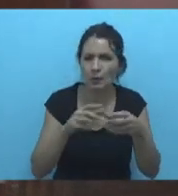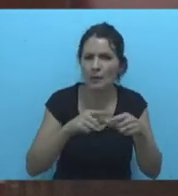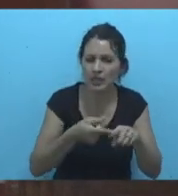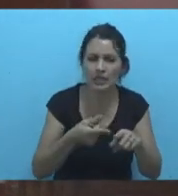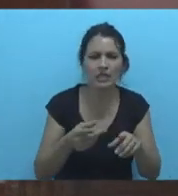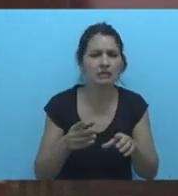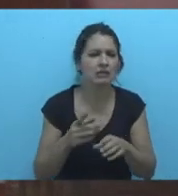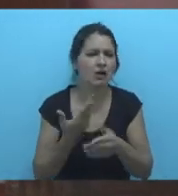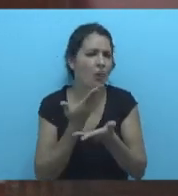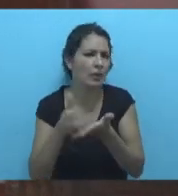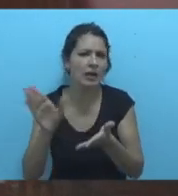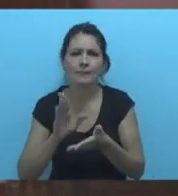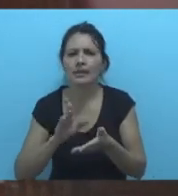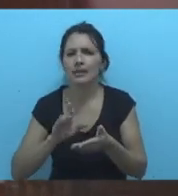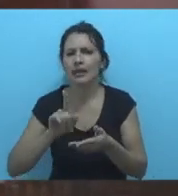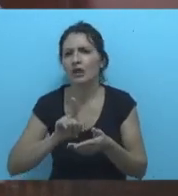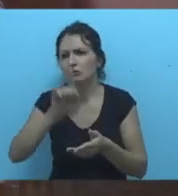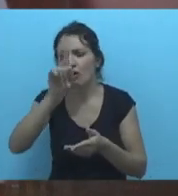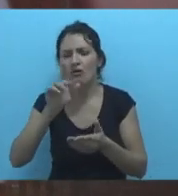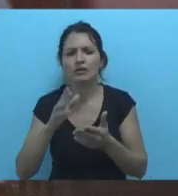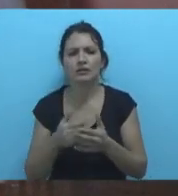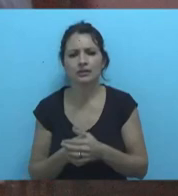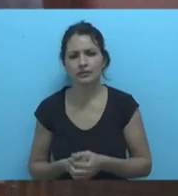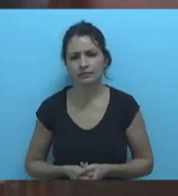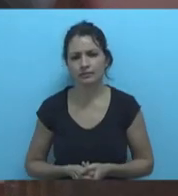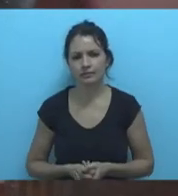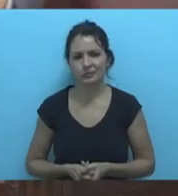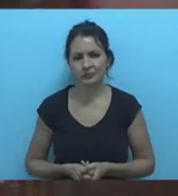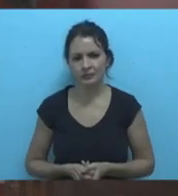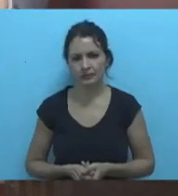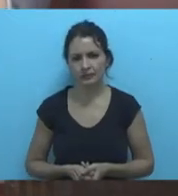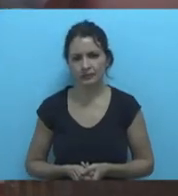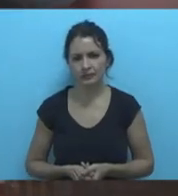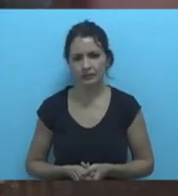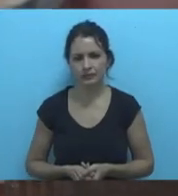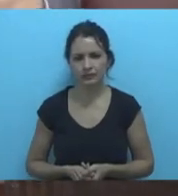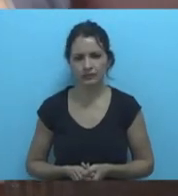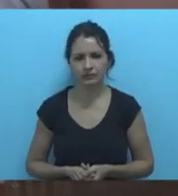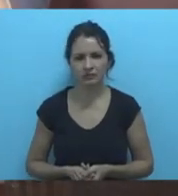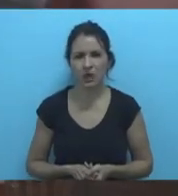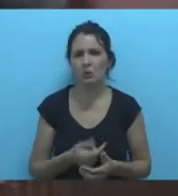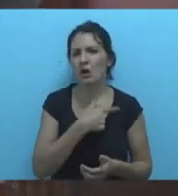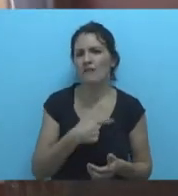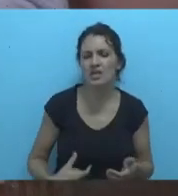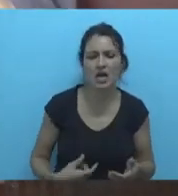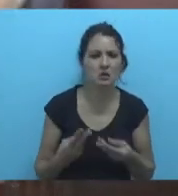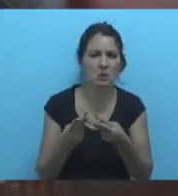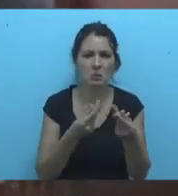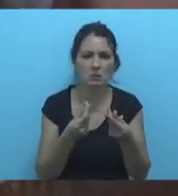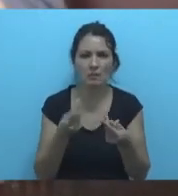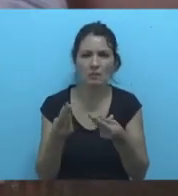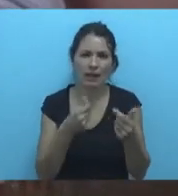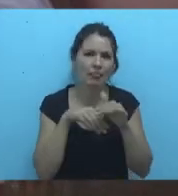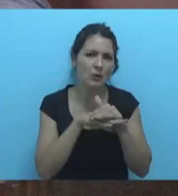que discrimina. Escuché con mucha liviandad decir que es un gobierno que hace caja, que tiene plazo fijo, que se